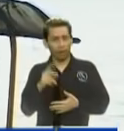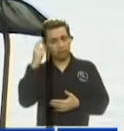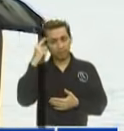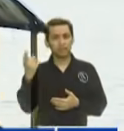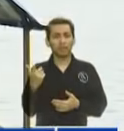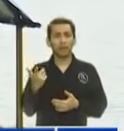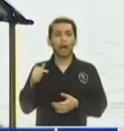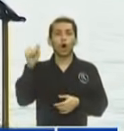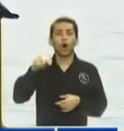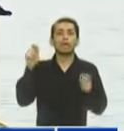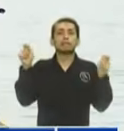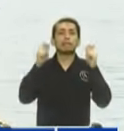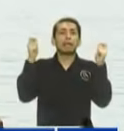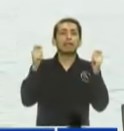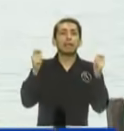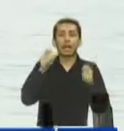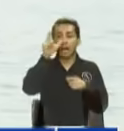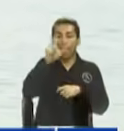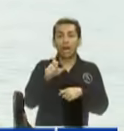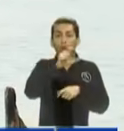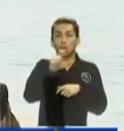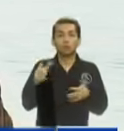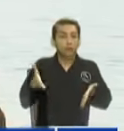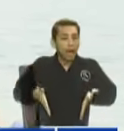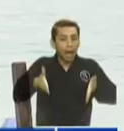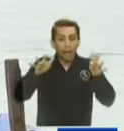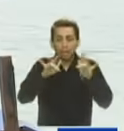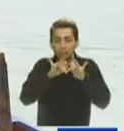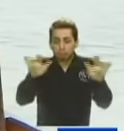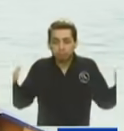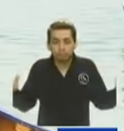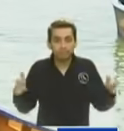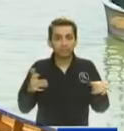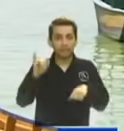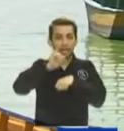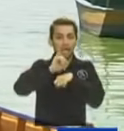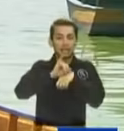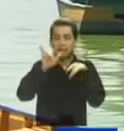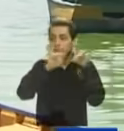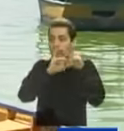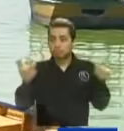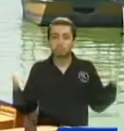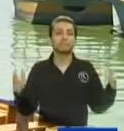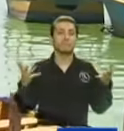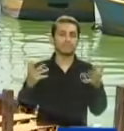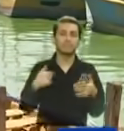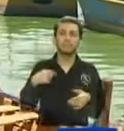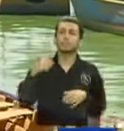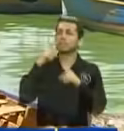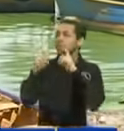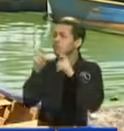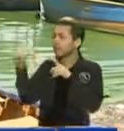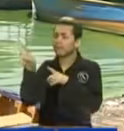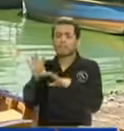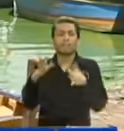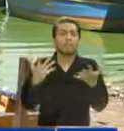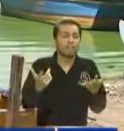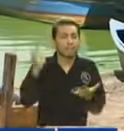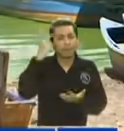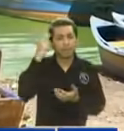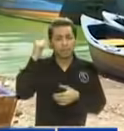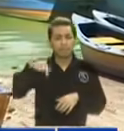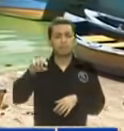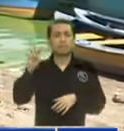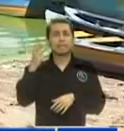las calles y los templos vacíos. Por eso llegamos hasta este lugar para conversar con ellos y documentar esos testimonios de un 3 de mayo